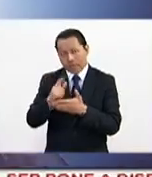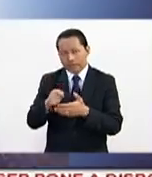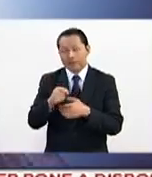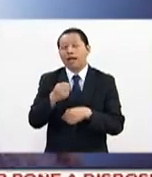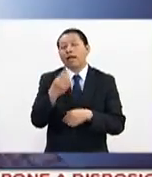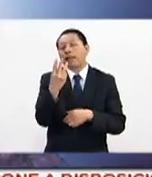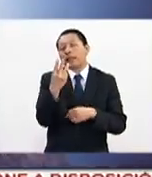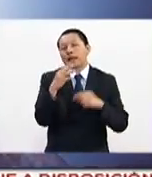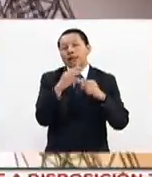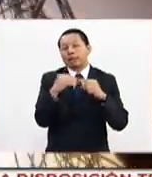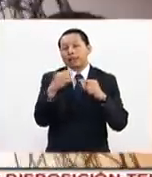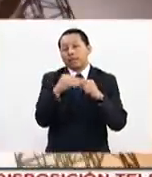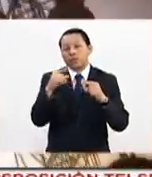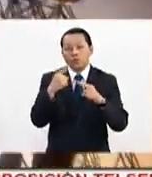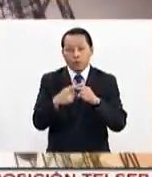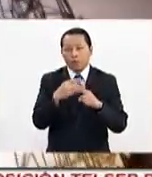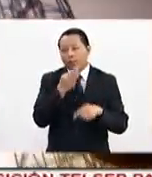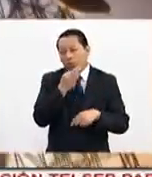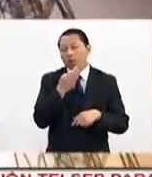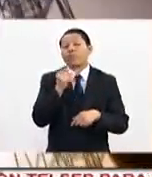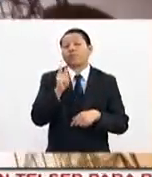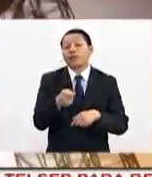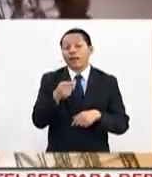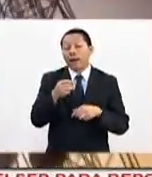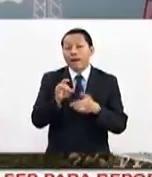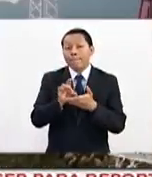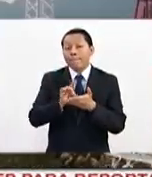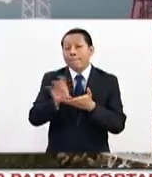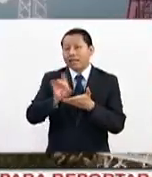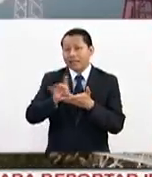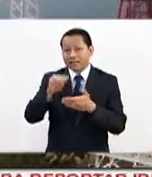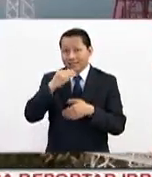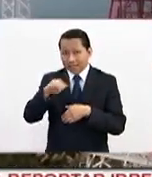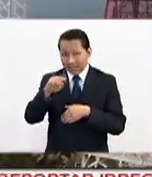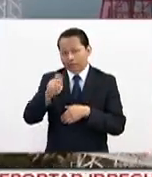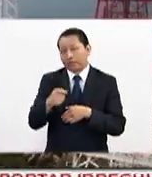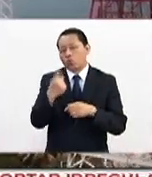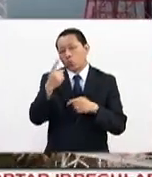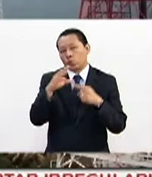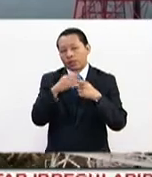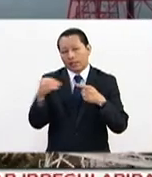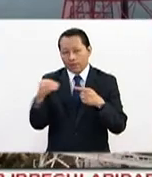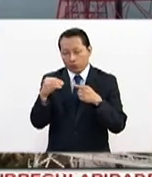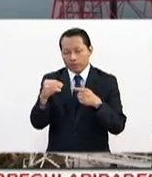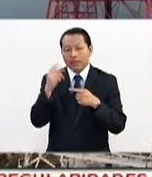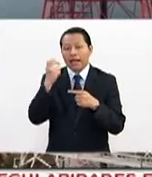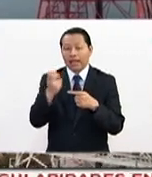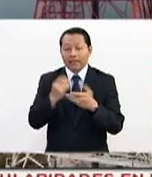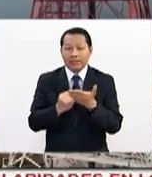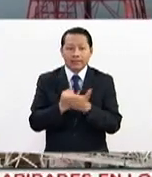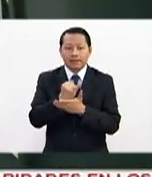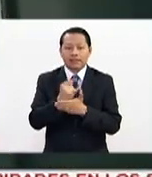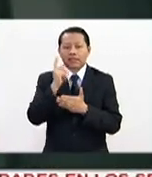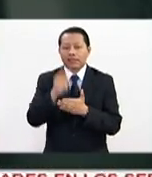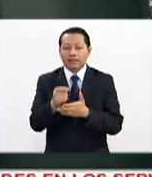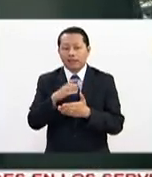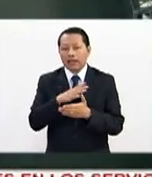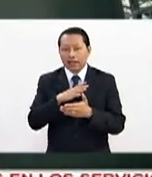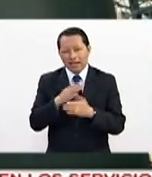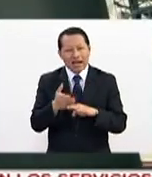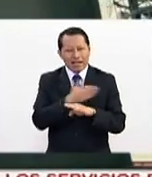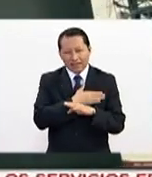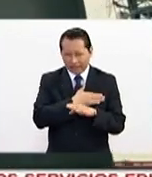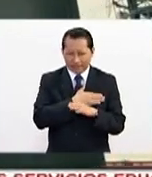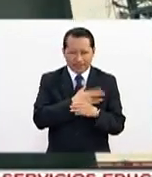3 centavos por minuto, mientras que por cada mensaje de texto será de 1 centavo. Con esta resolución termina la tarifa